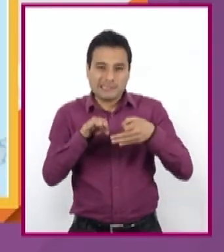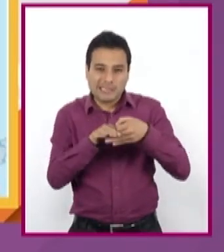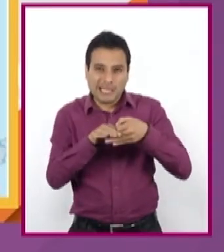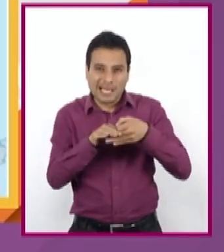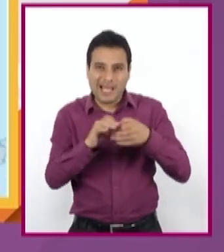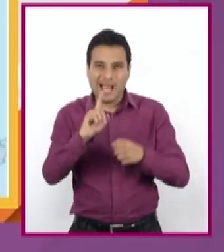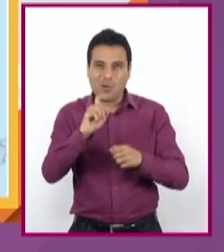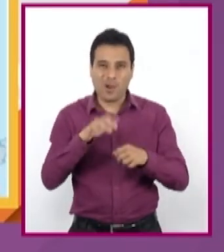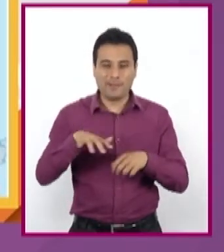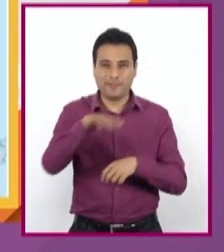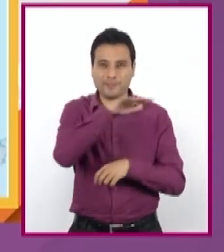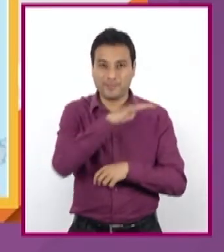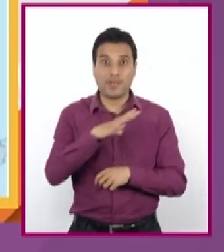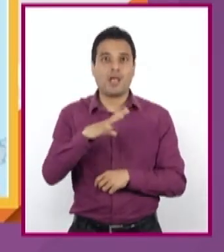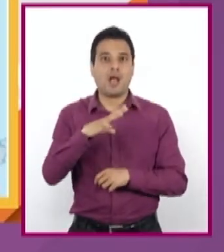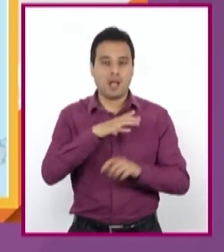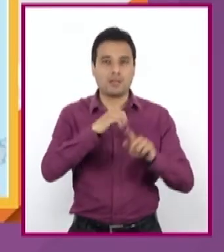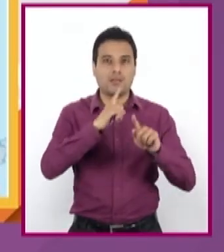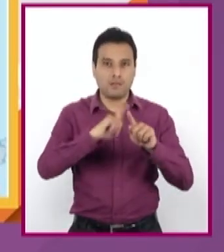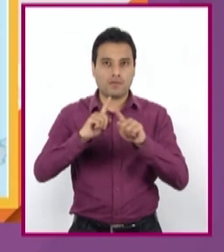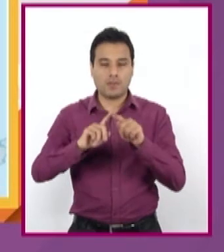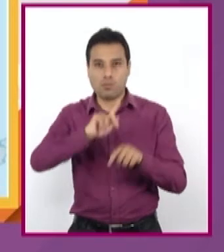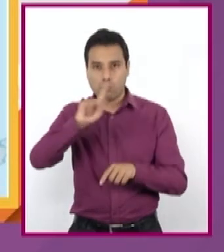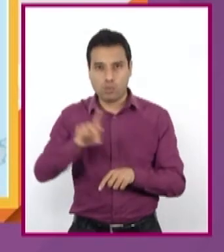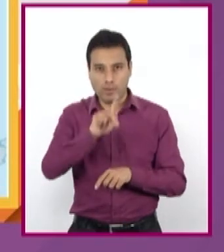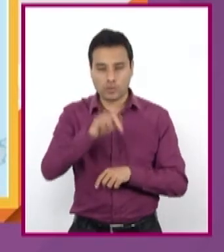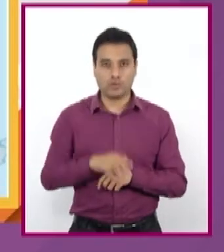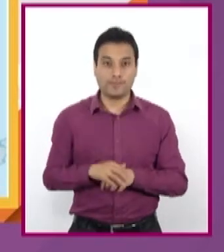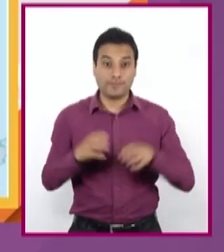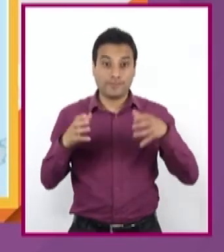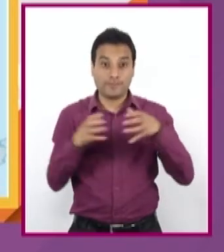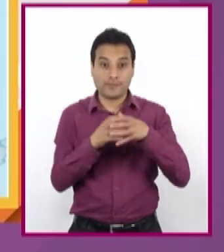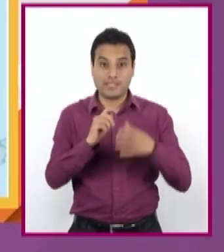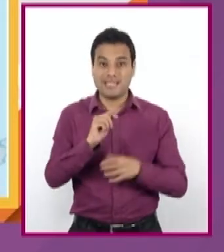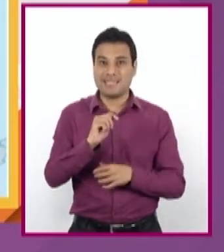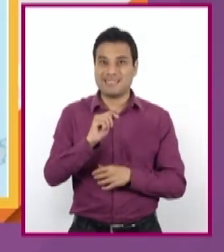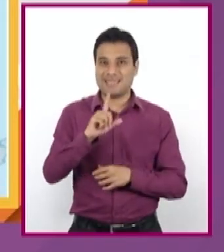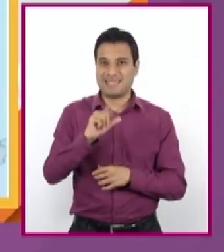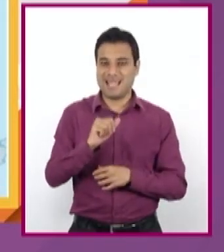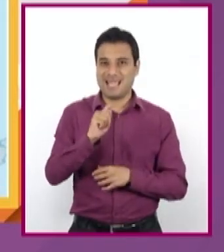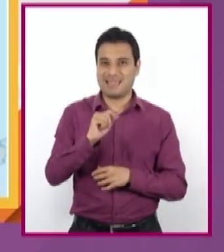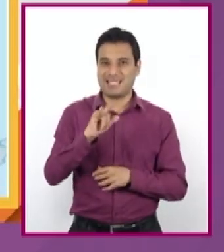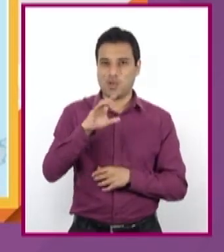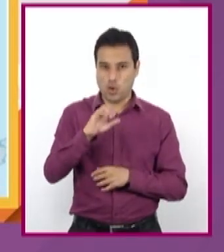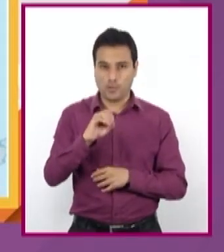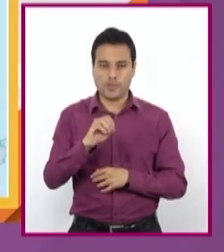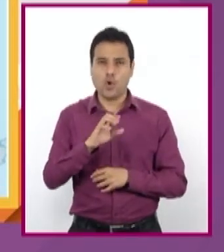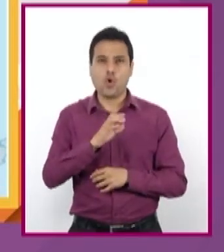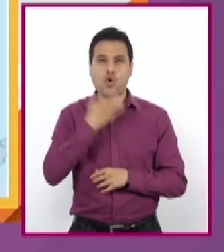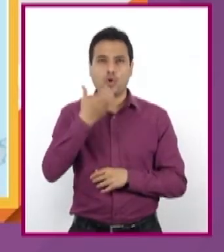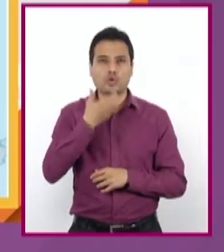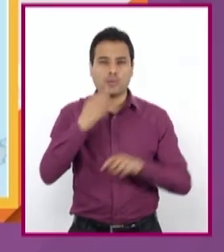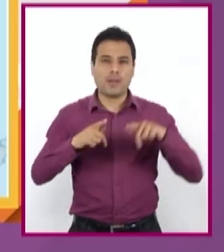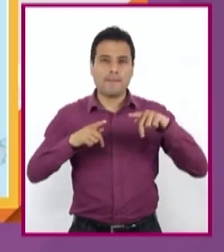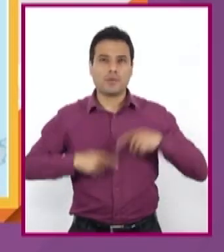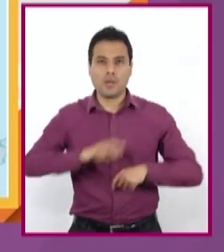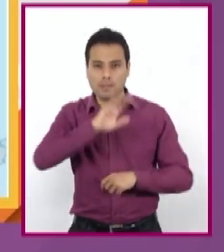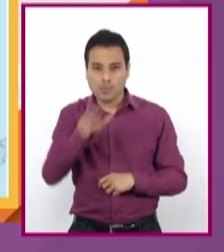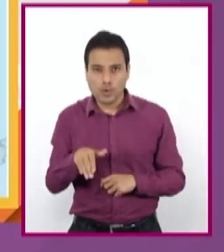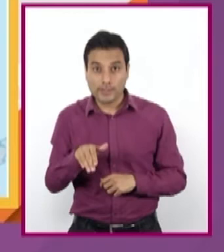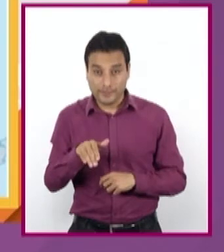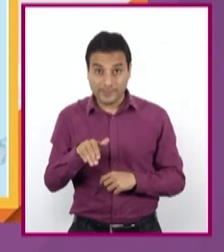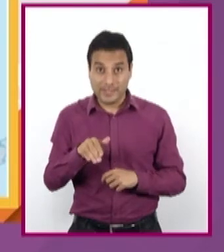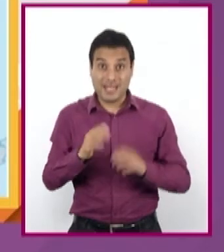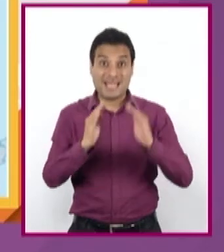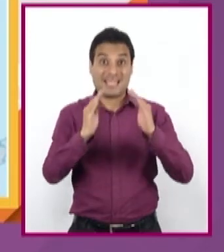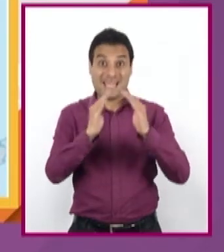lago, surgieron diversas aldeas como la cultura tlatilca, quienes enterraban a sus muertos debajo de sus casas en las